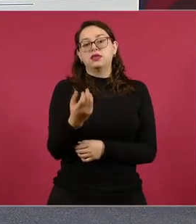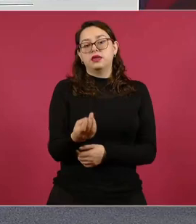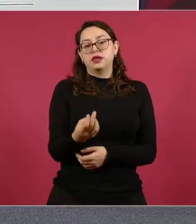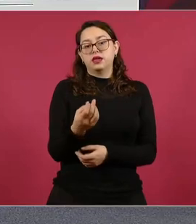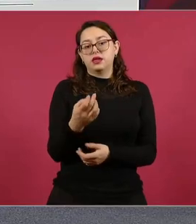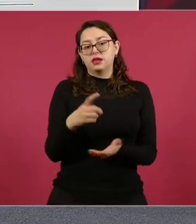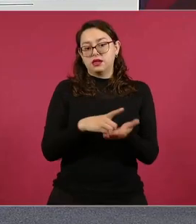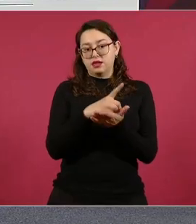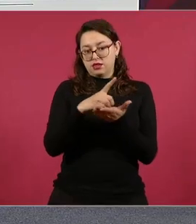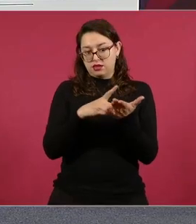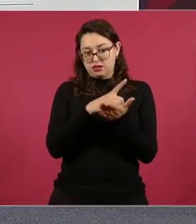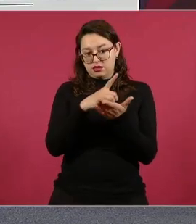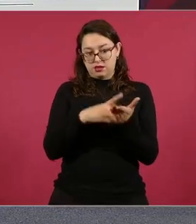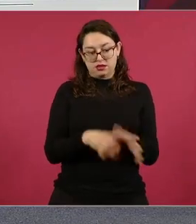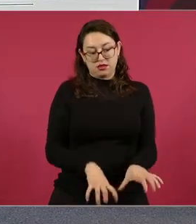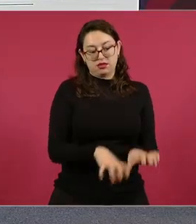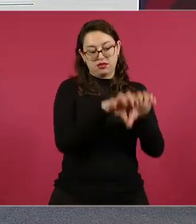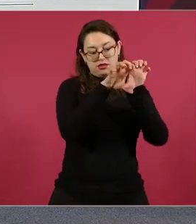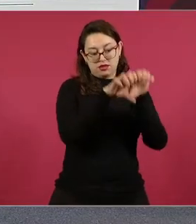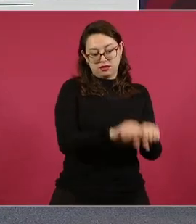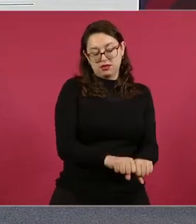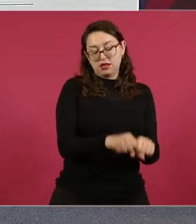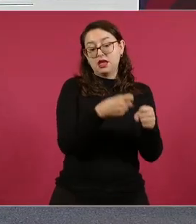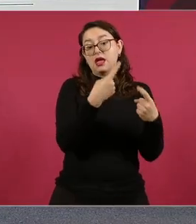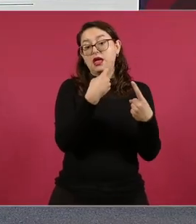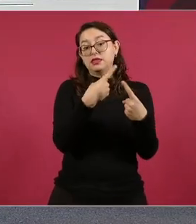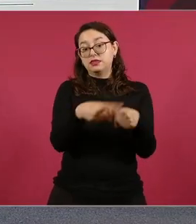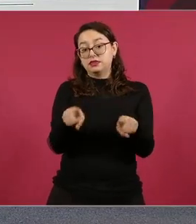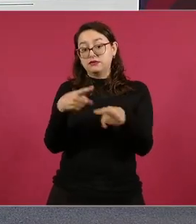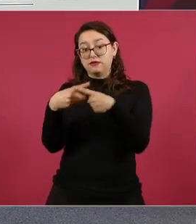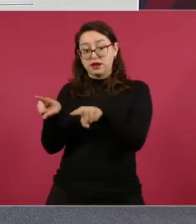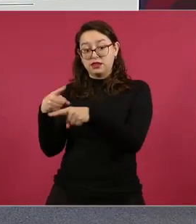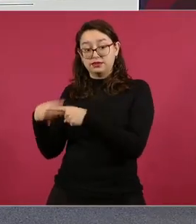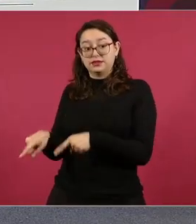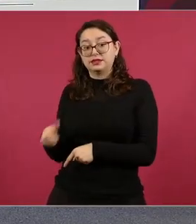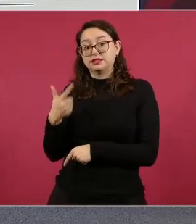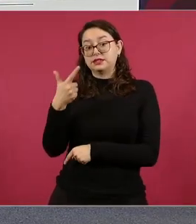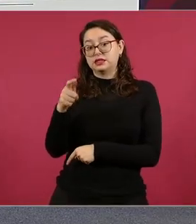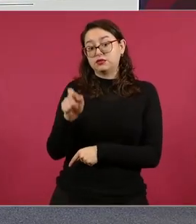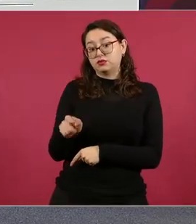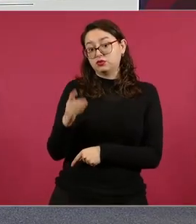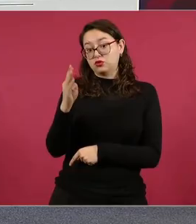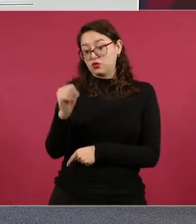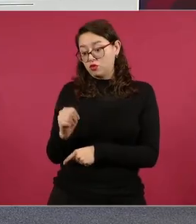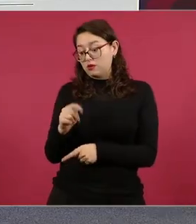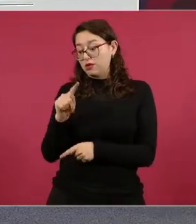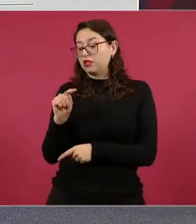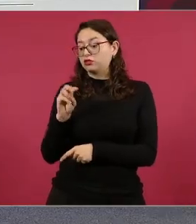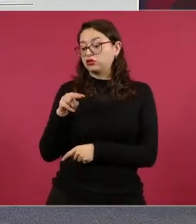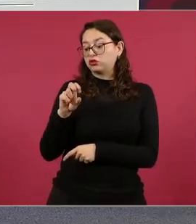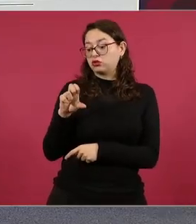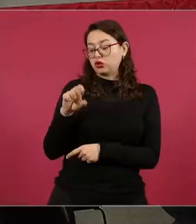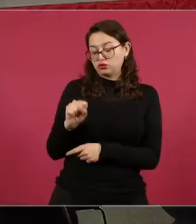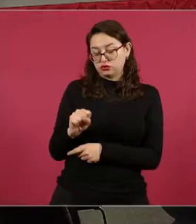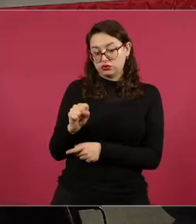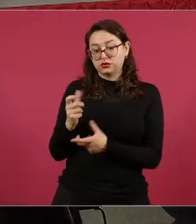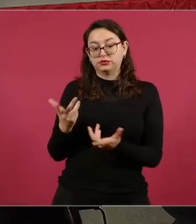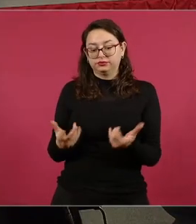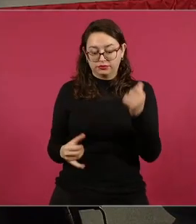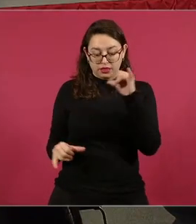206.42 toneladas de sustancias químicas diversas y en lo se evitó la producción de